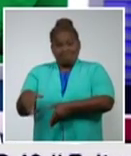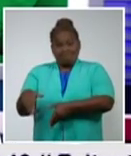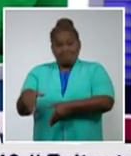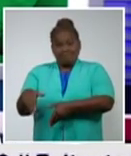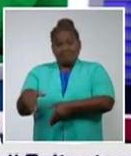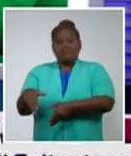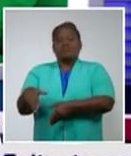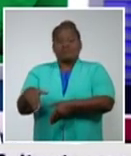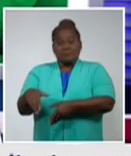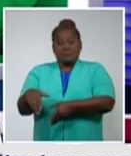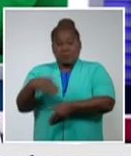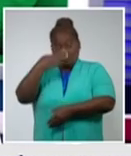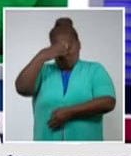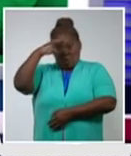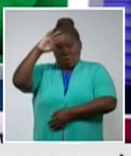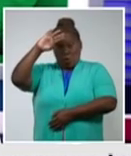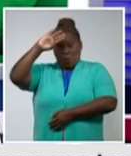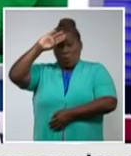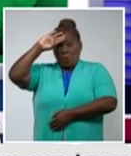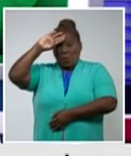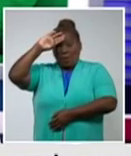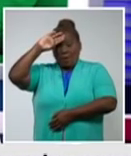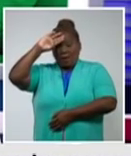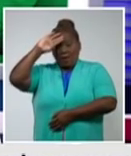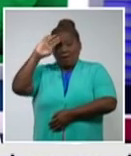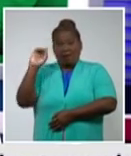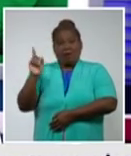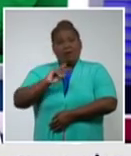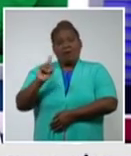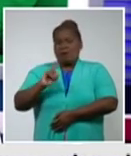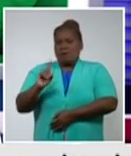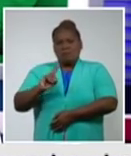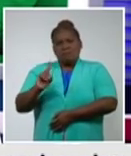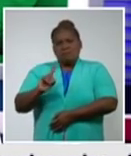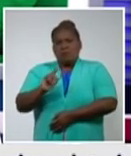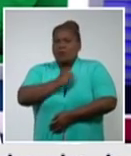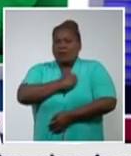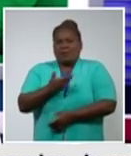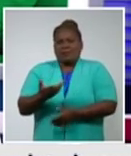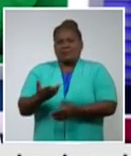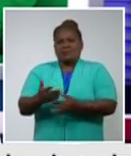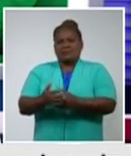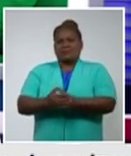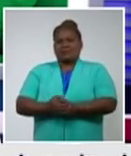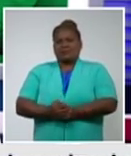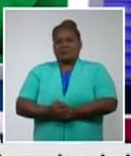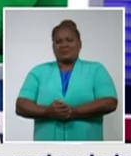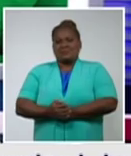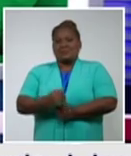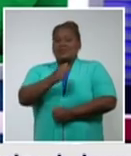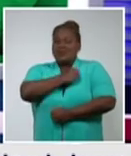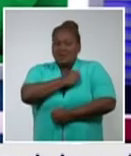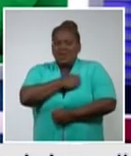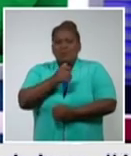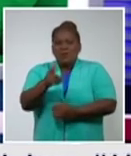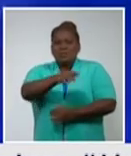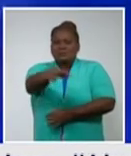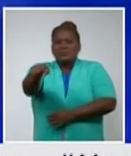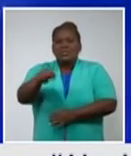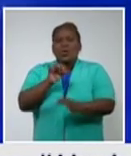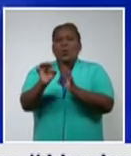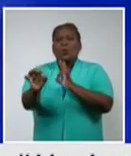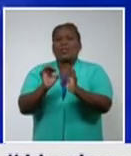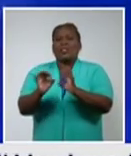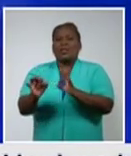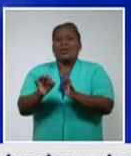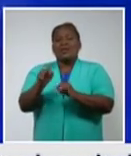nuestro país no se lo merece. Creo que todos en esto a cerrar fila. Es la